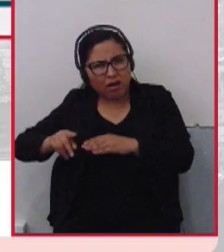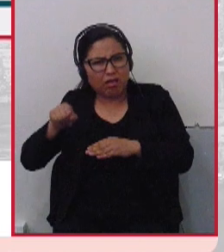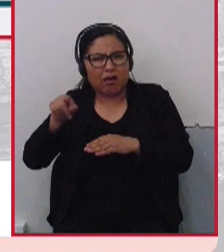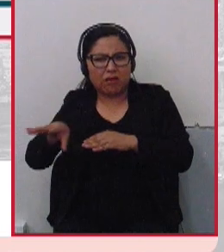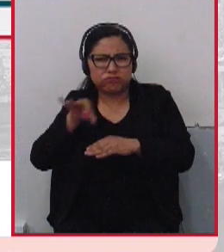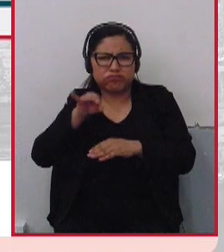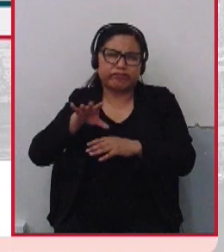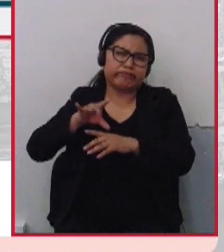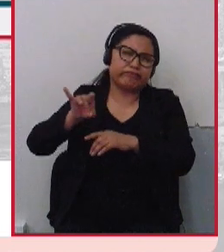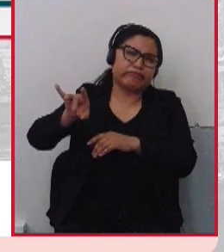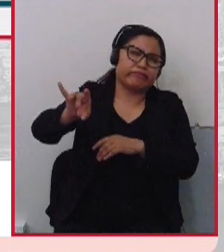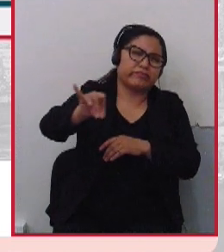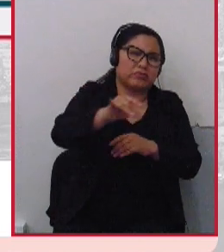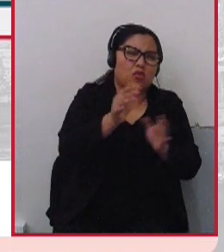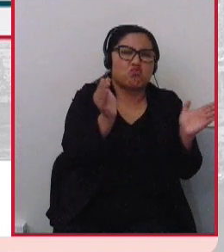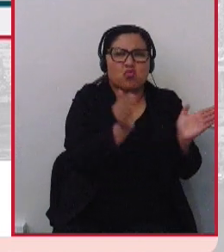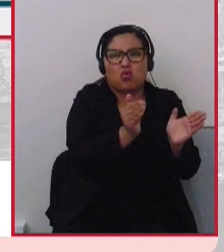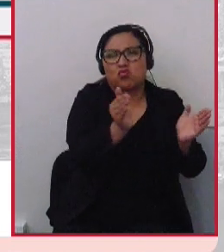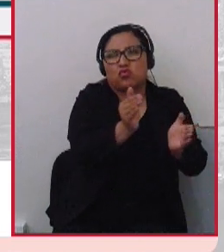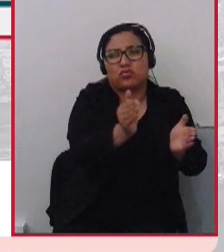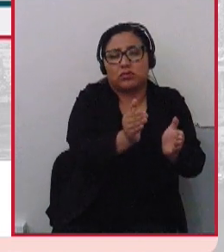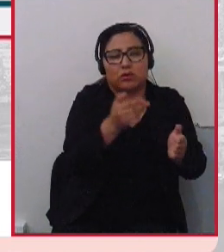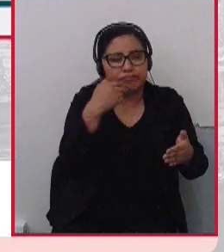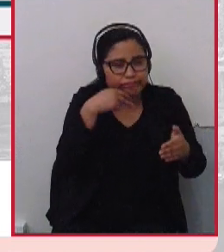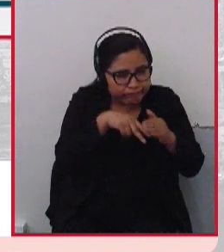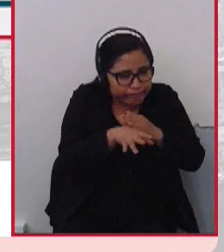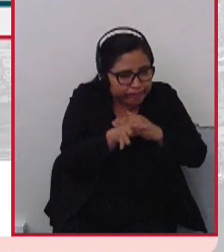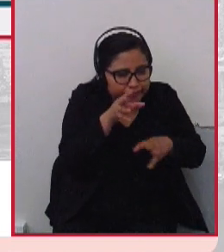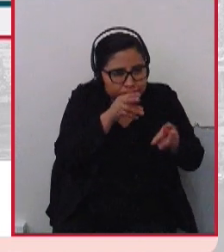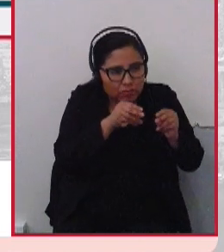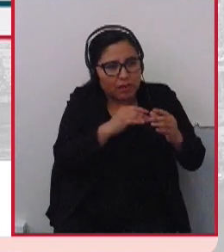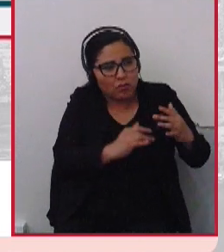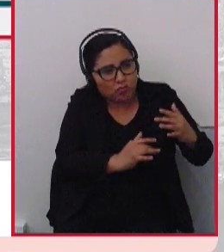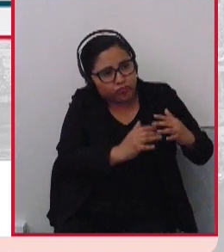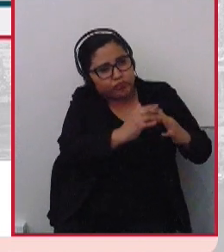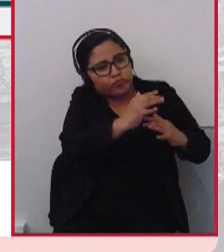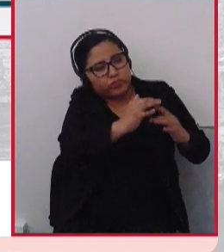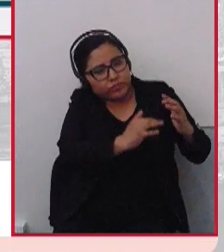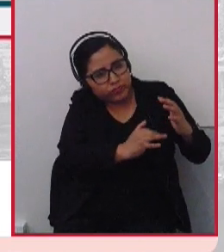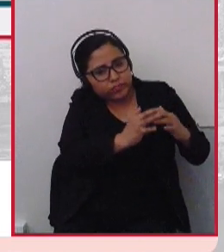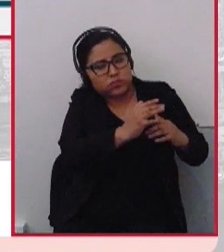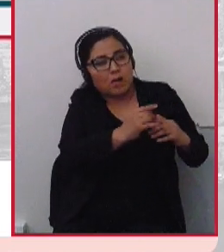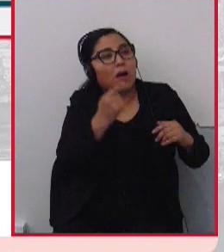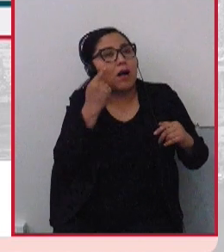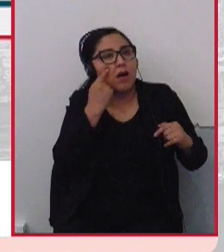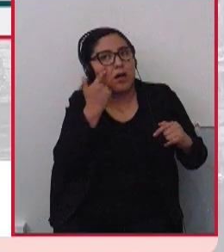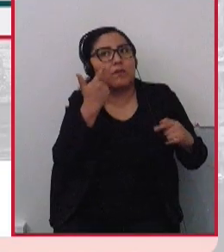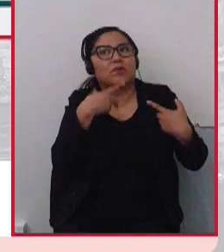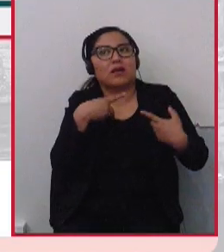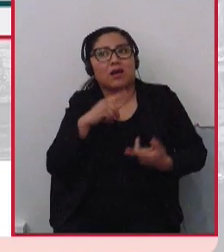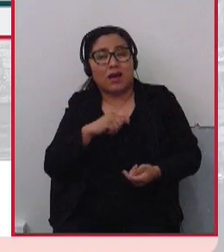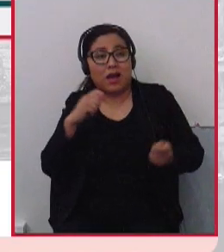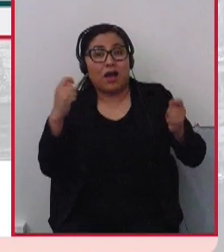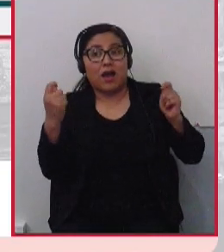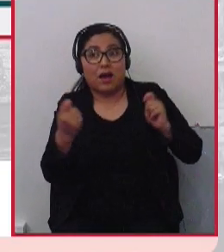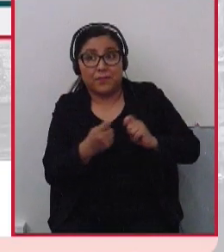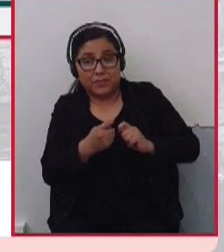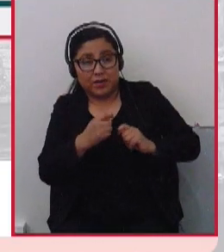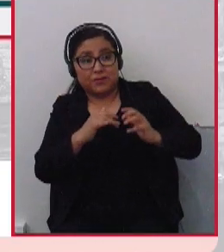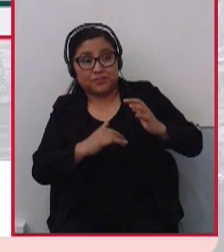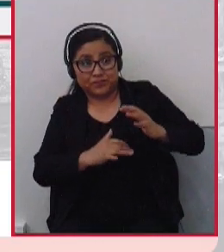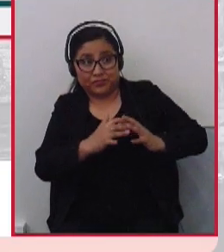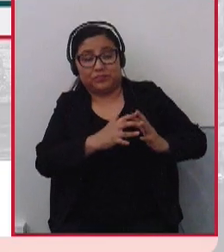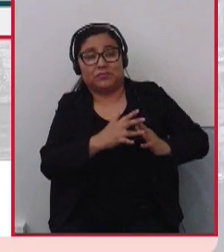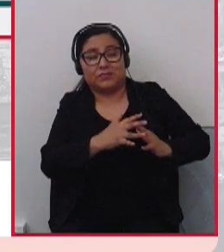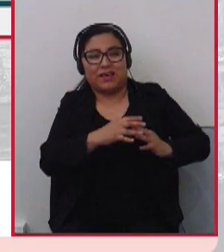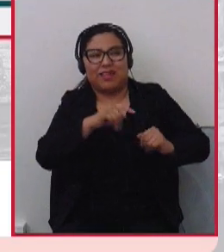o sea, concentradores. Y he estado metido en el mundo de la flotación también, y los conceptos para poder cambiar a una flotación hay que